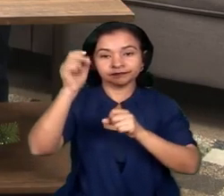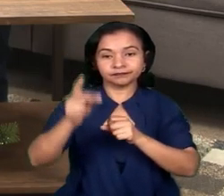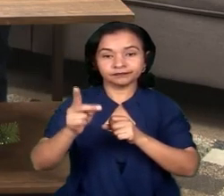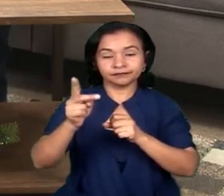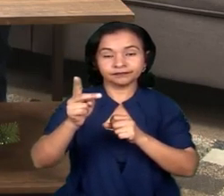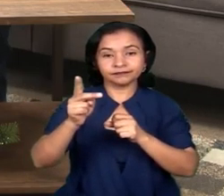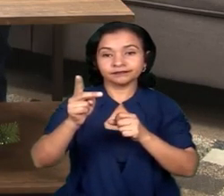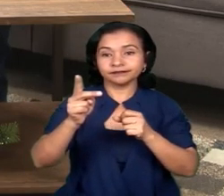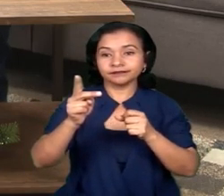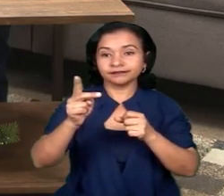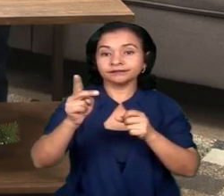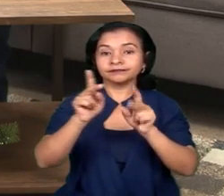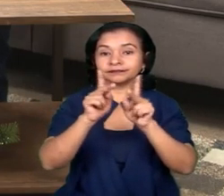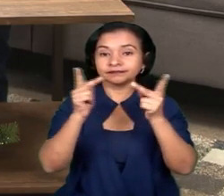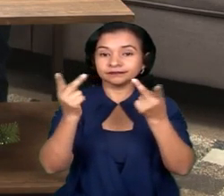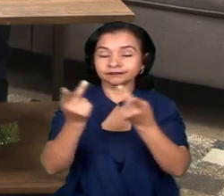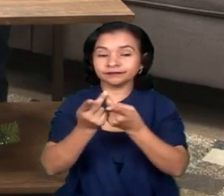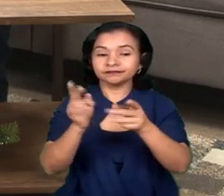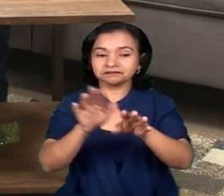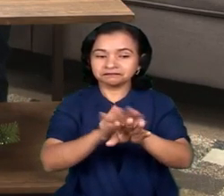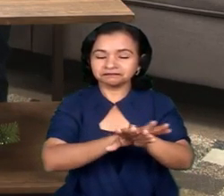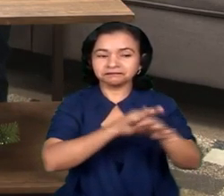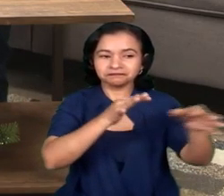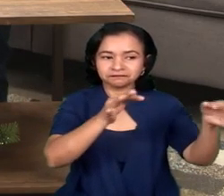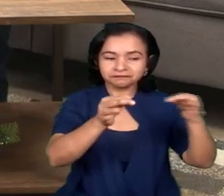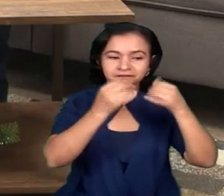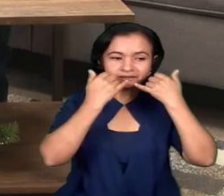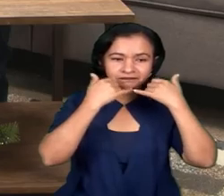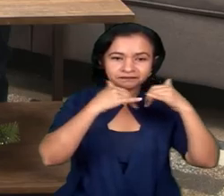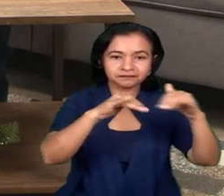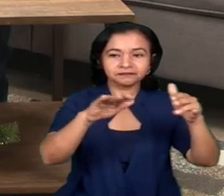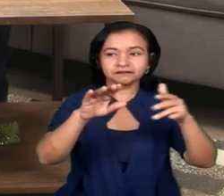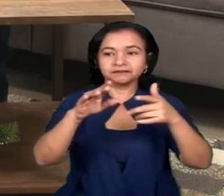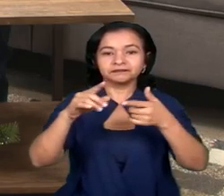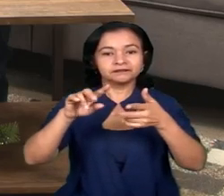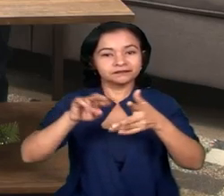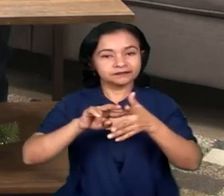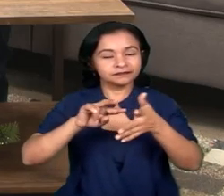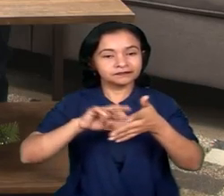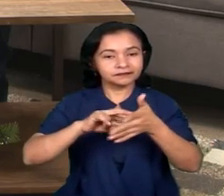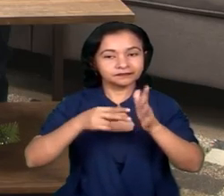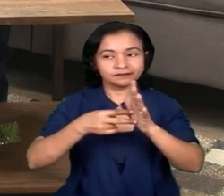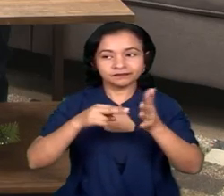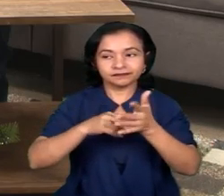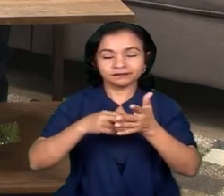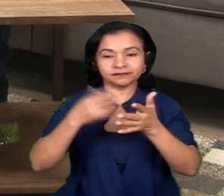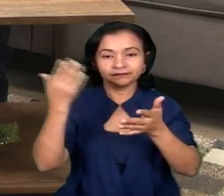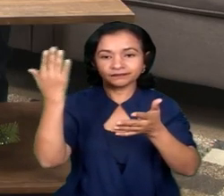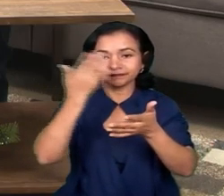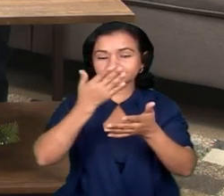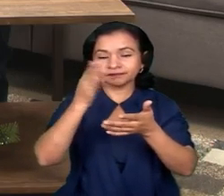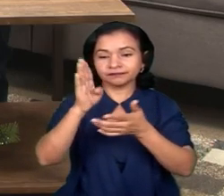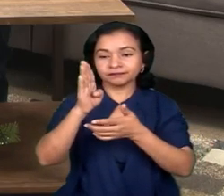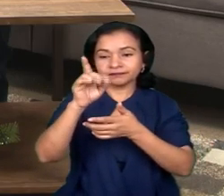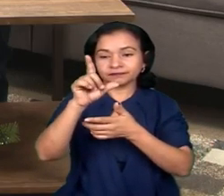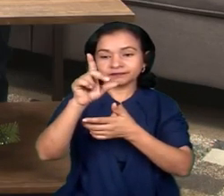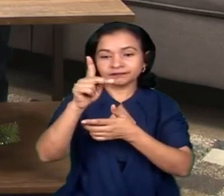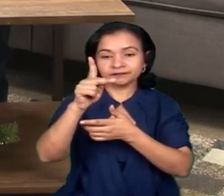capítulo, ya con la población sensibilizada, informada a partir de lo que es un Black Weekend, pero